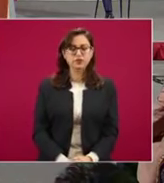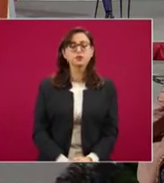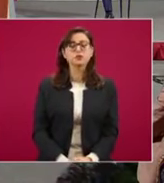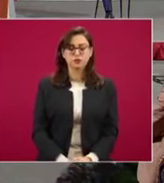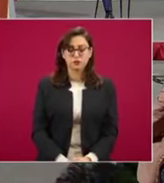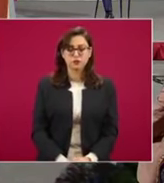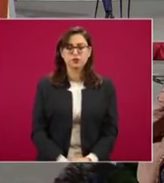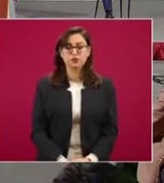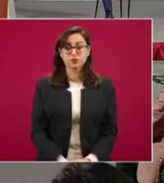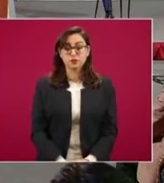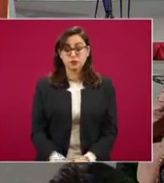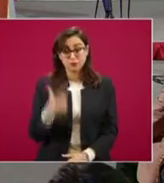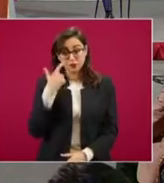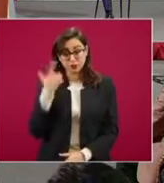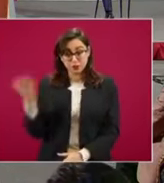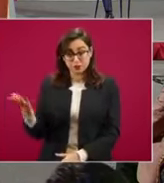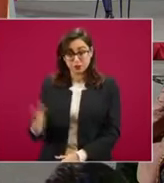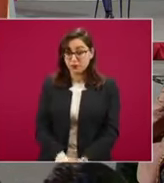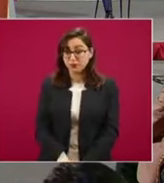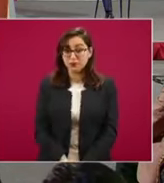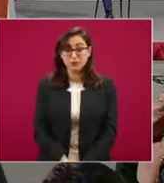Ah miren